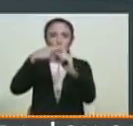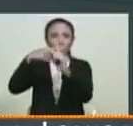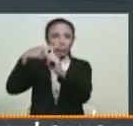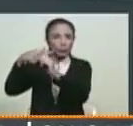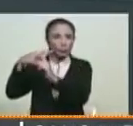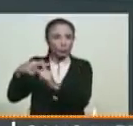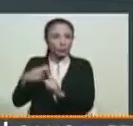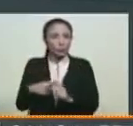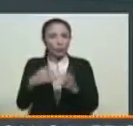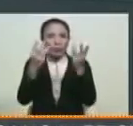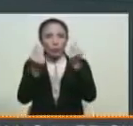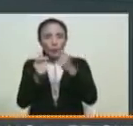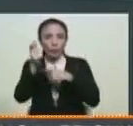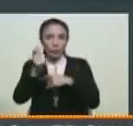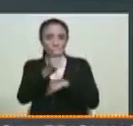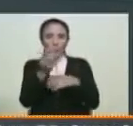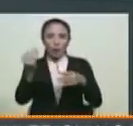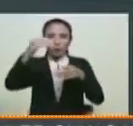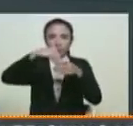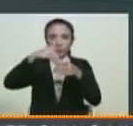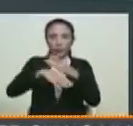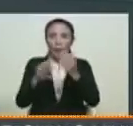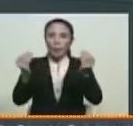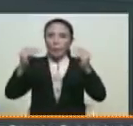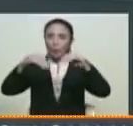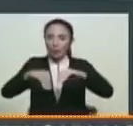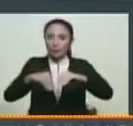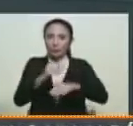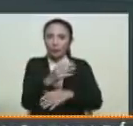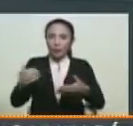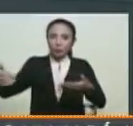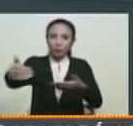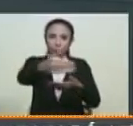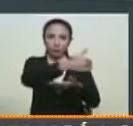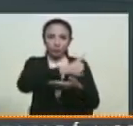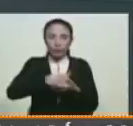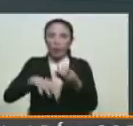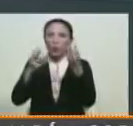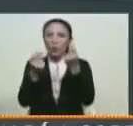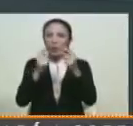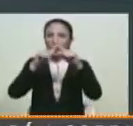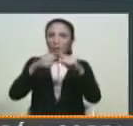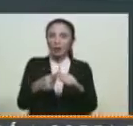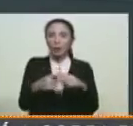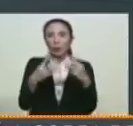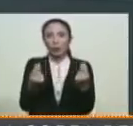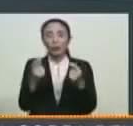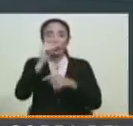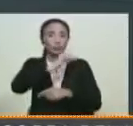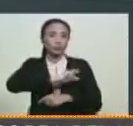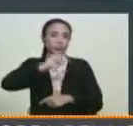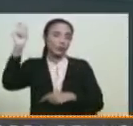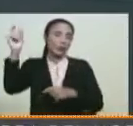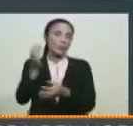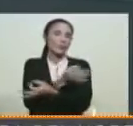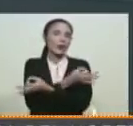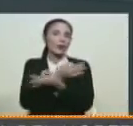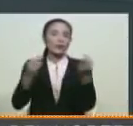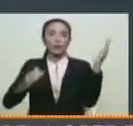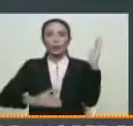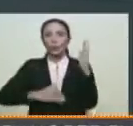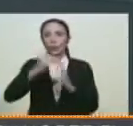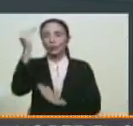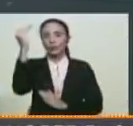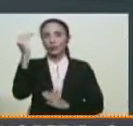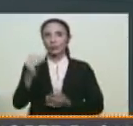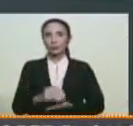con fuerza recientemente, si sumamos todo eso, vamos a tener una votación récord. Es lo que yo